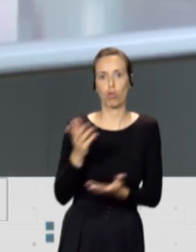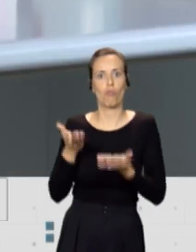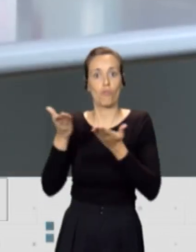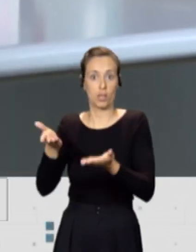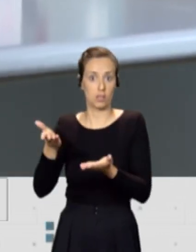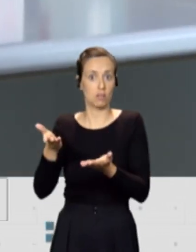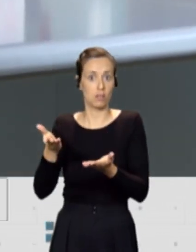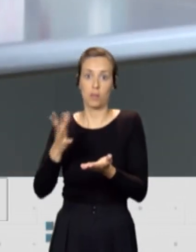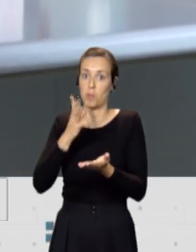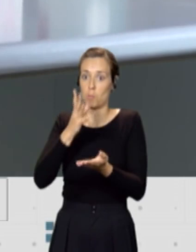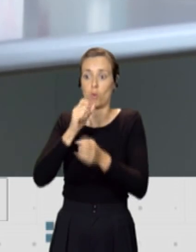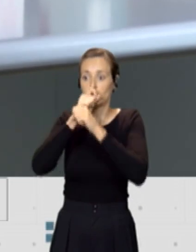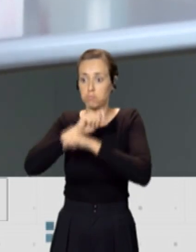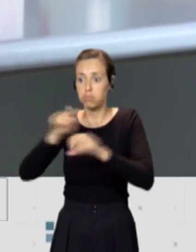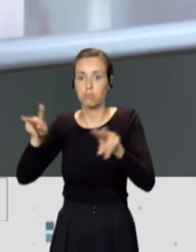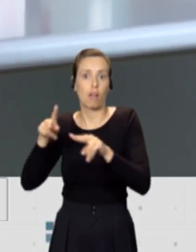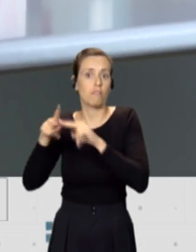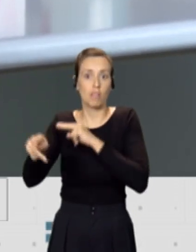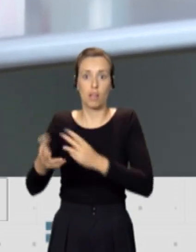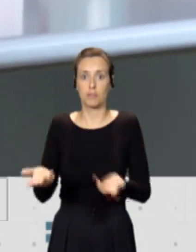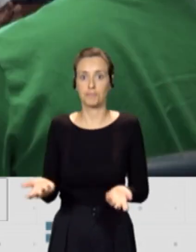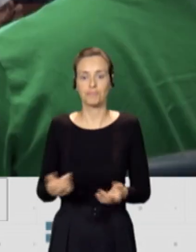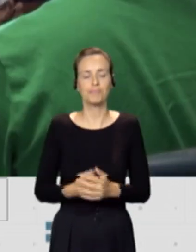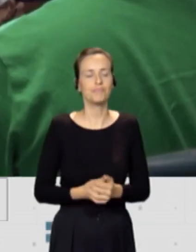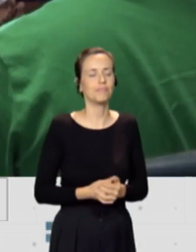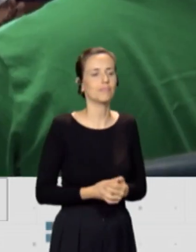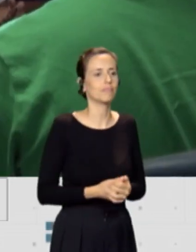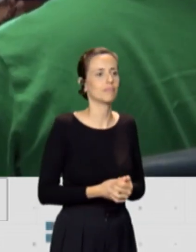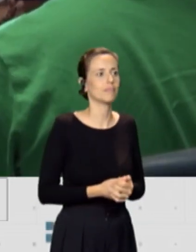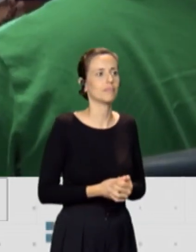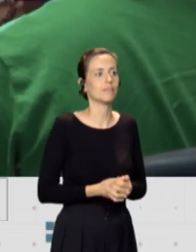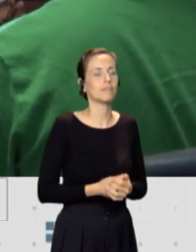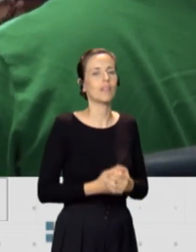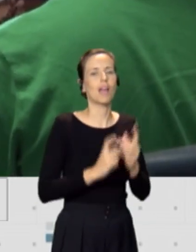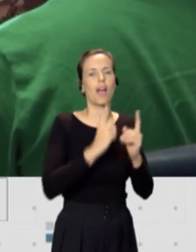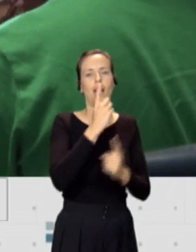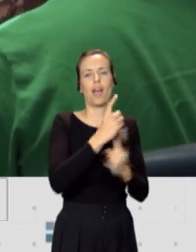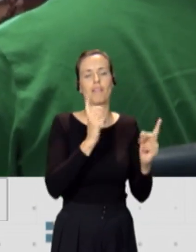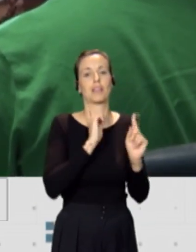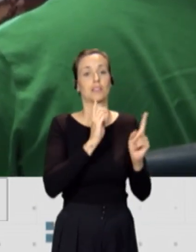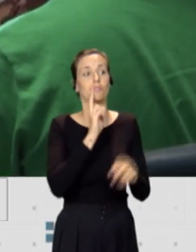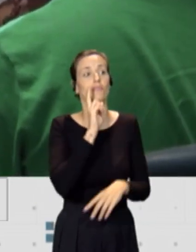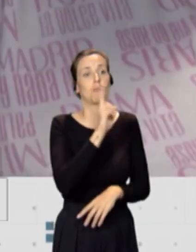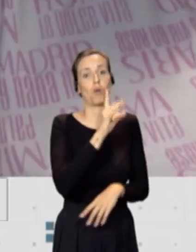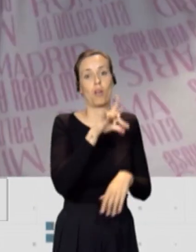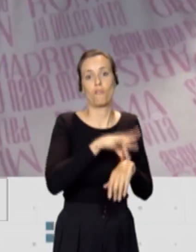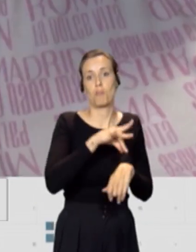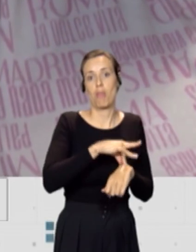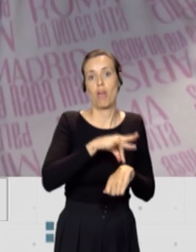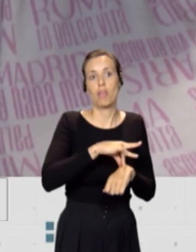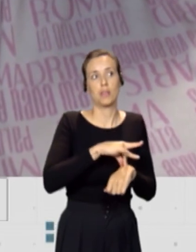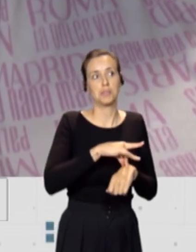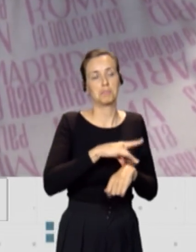para evitar en todo lo posible que aparezca otro caso. Sucede, bueno, hemos visto algunos casos, por ejemplo, de enfermedades que prácticamente